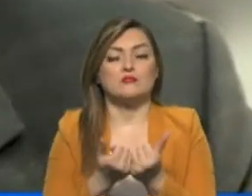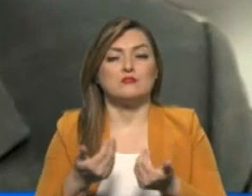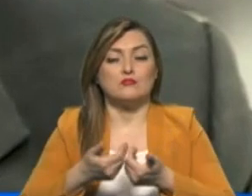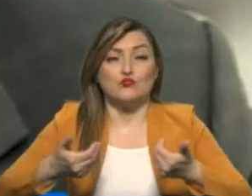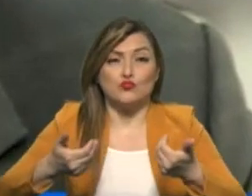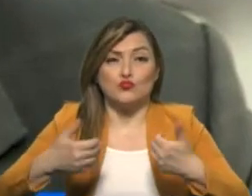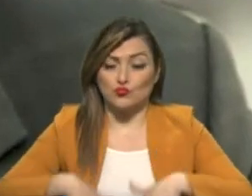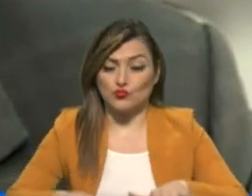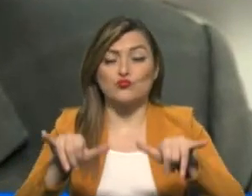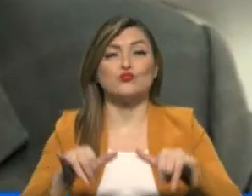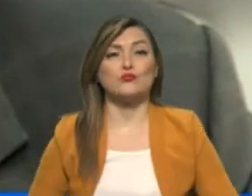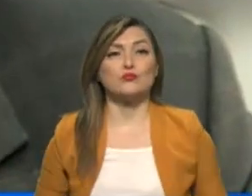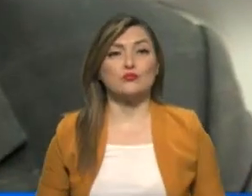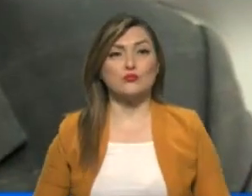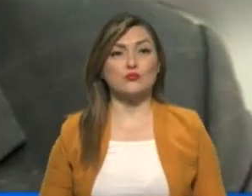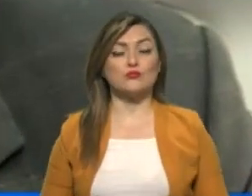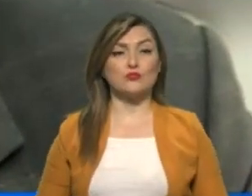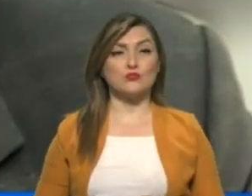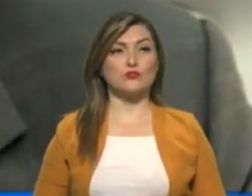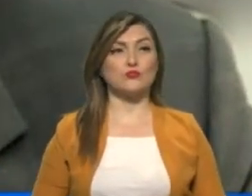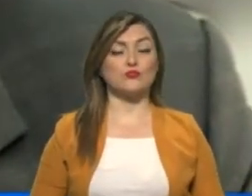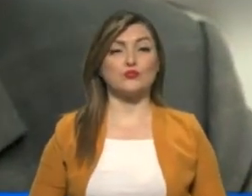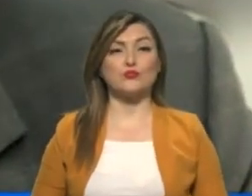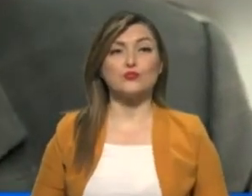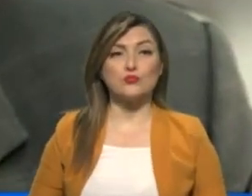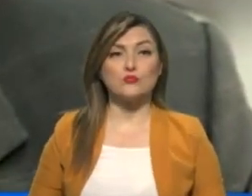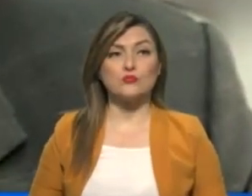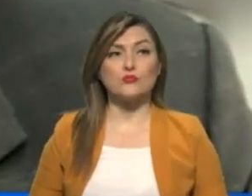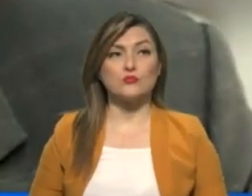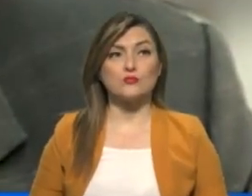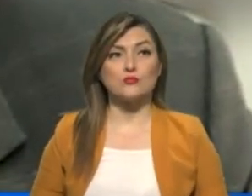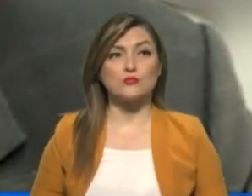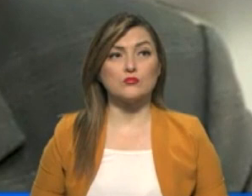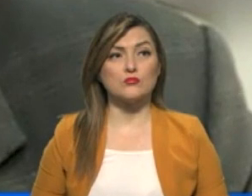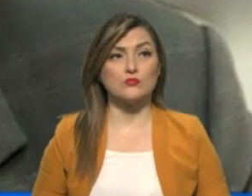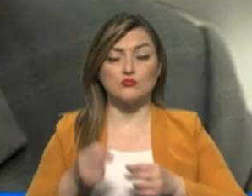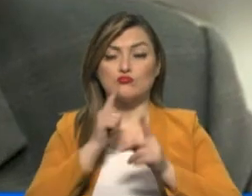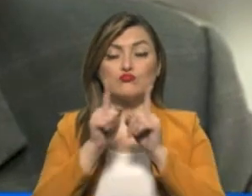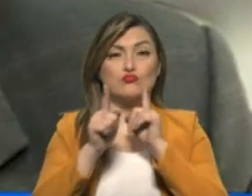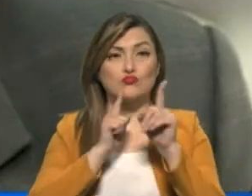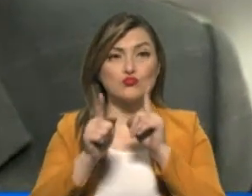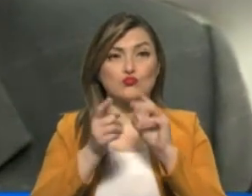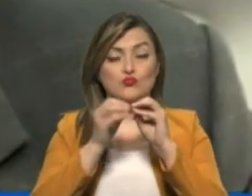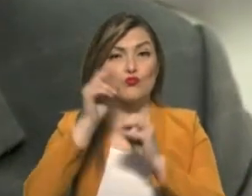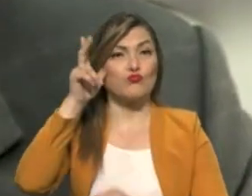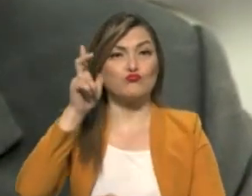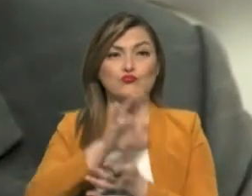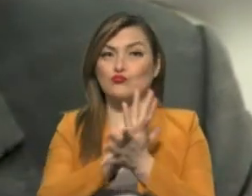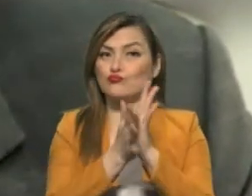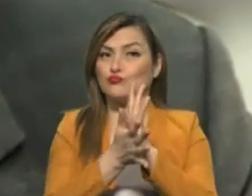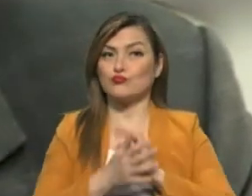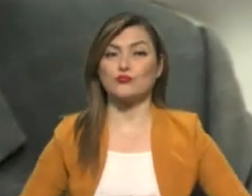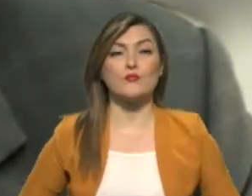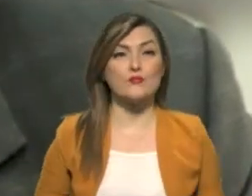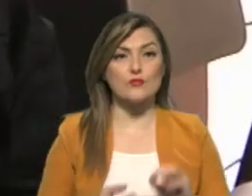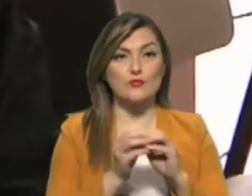ellos continúan en esta opción, nosotros cerraremos cualquier posibilidad de diálogo con Creo. Pese a esto, ni la